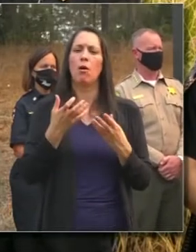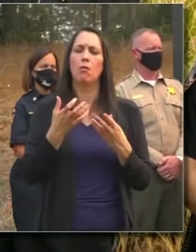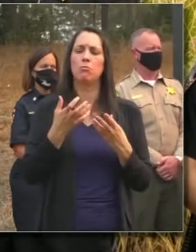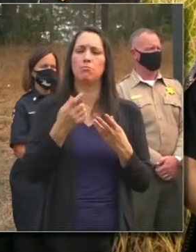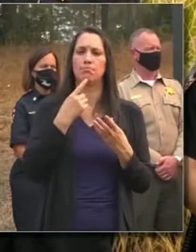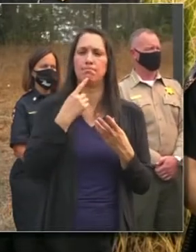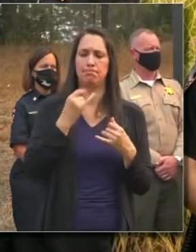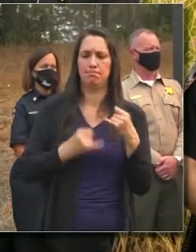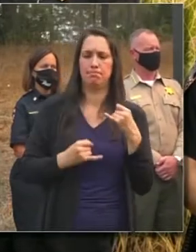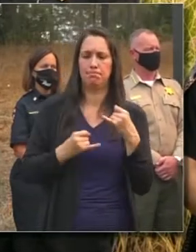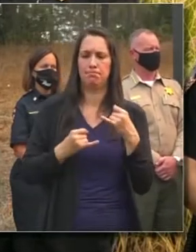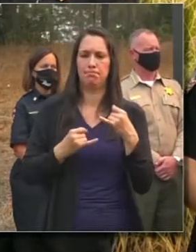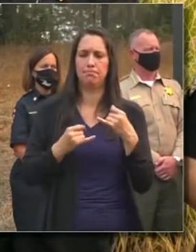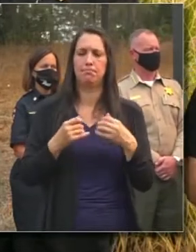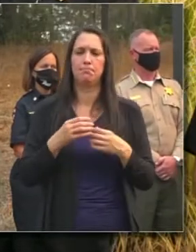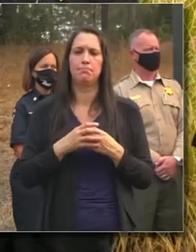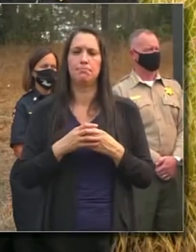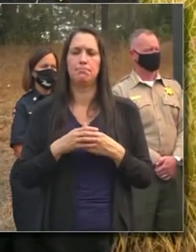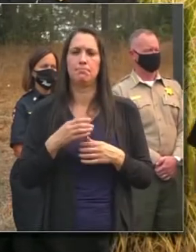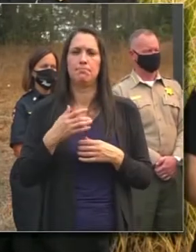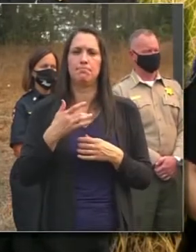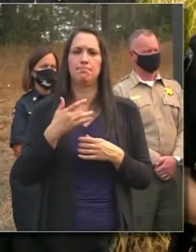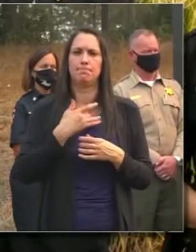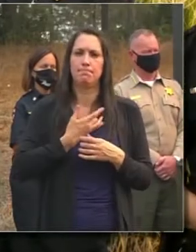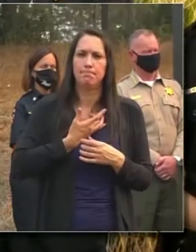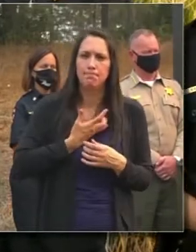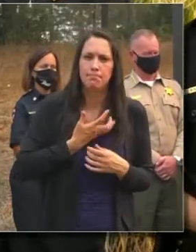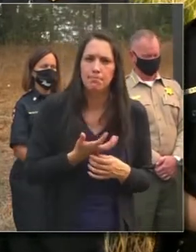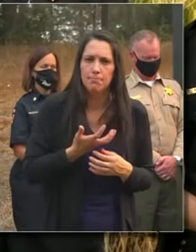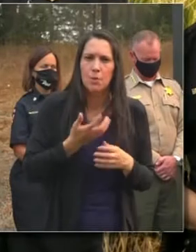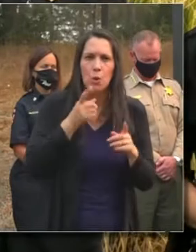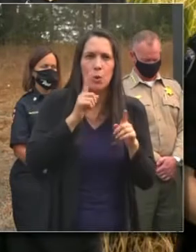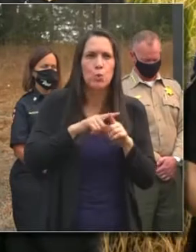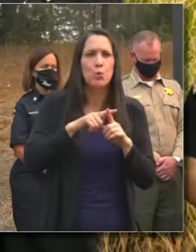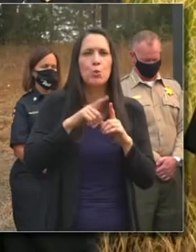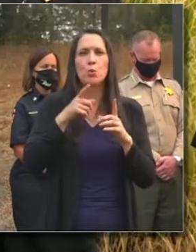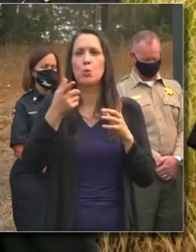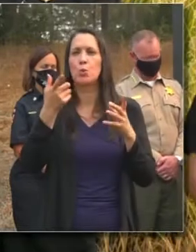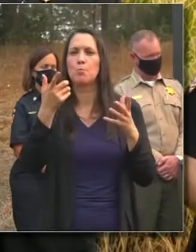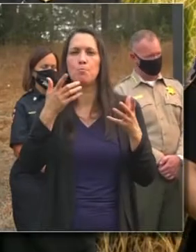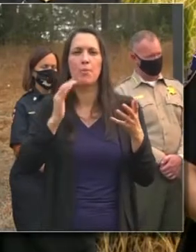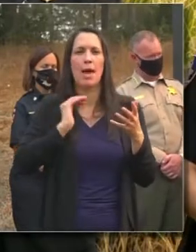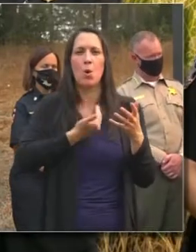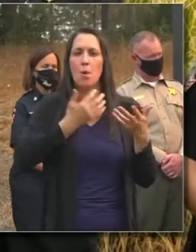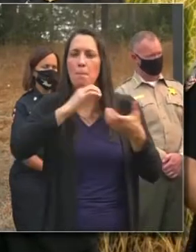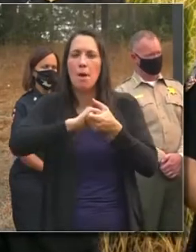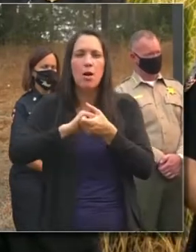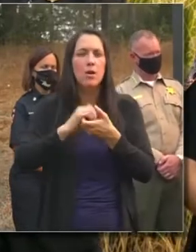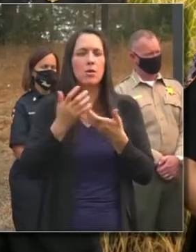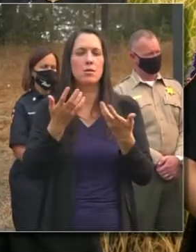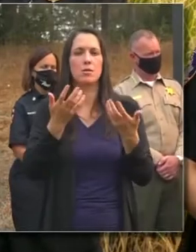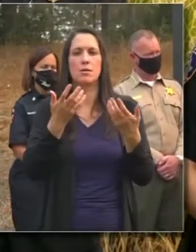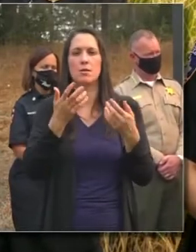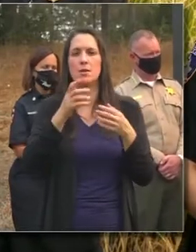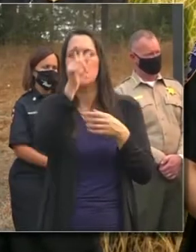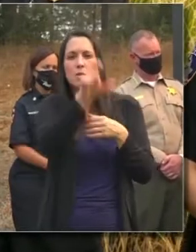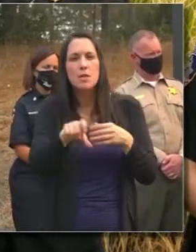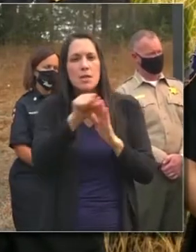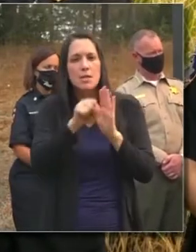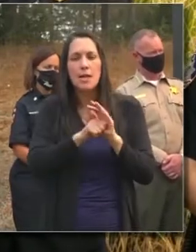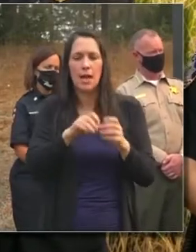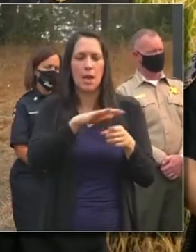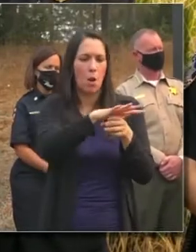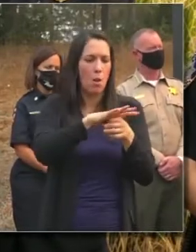cerrar diciendo cruzando mi apreciación por los que nos ayudan en gobiernos